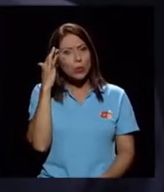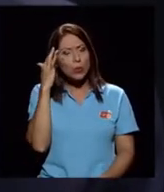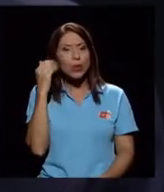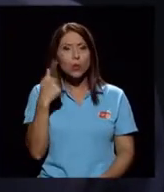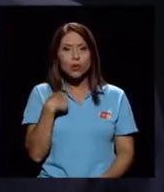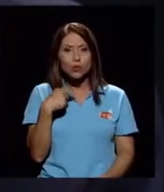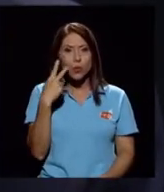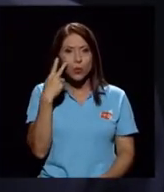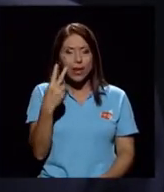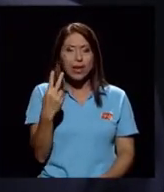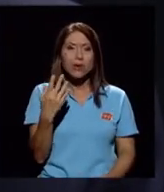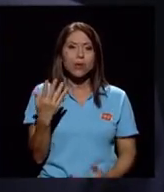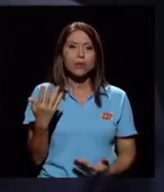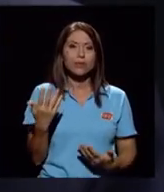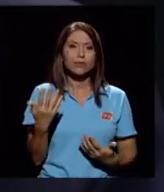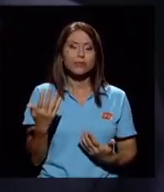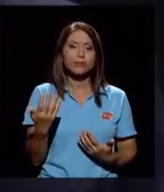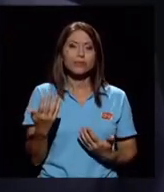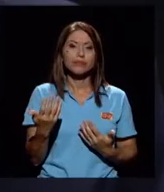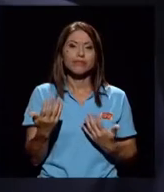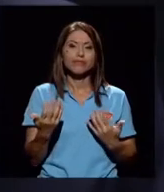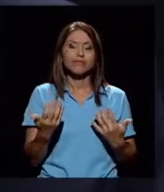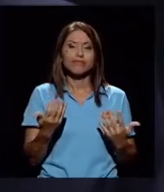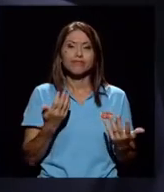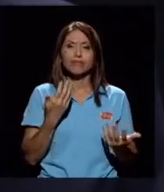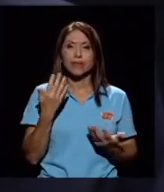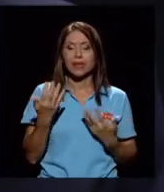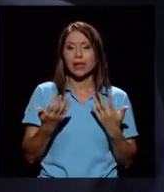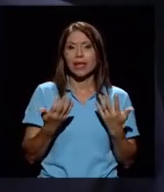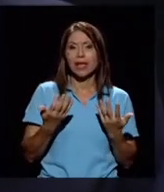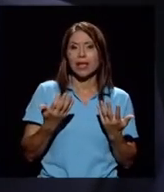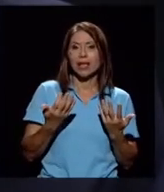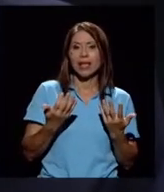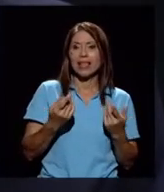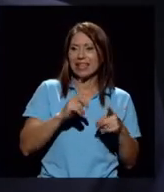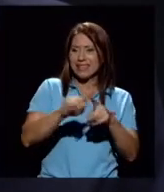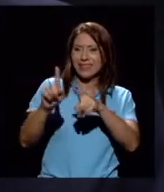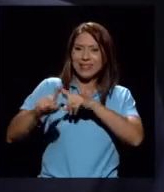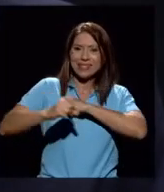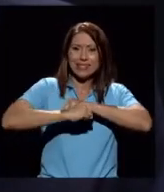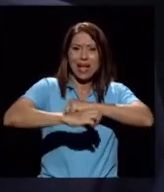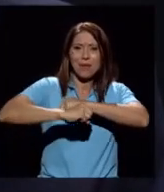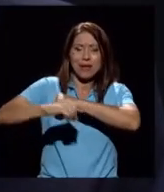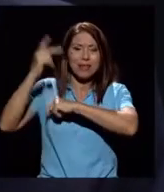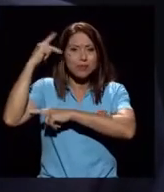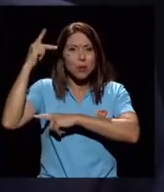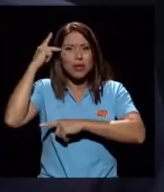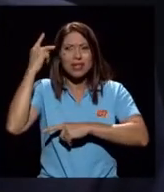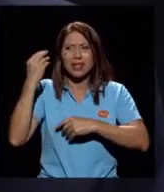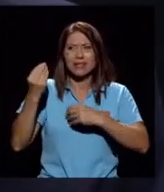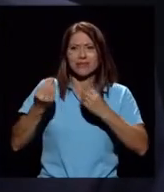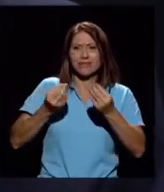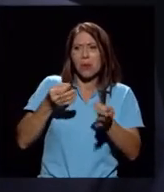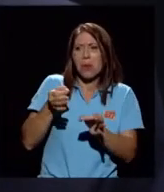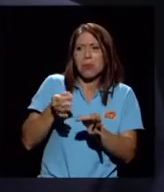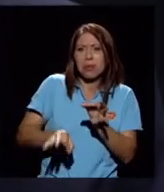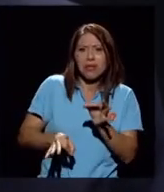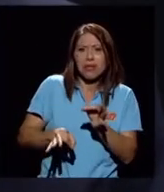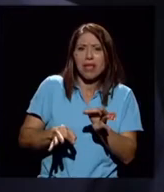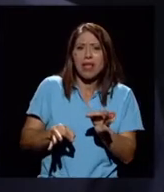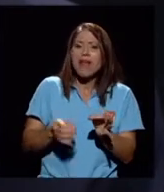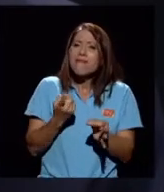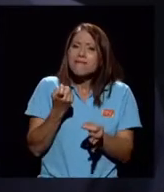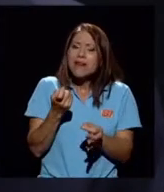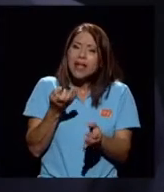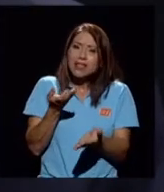yo veo lo podrían digamos así de las campañas políticas la falta de planteamientos